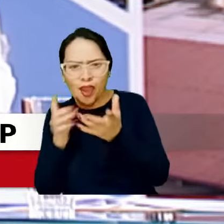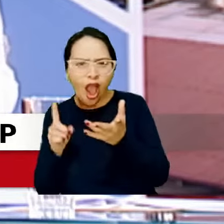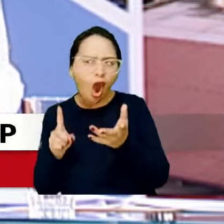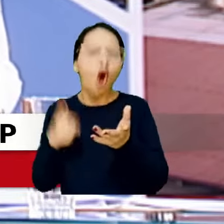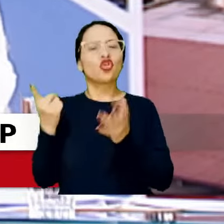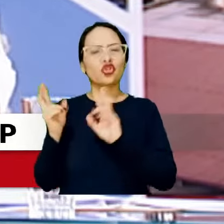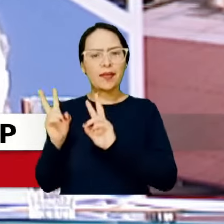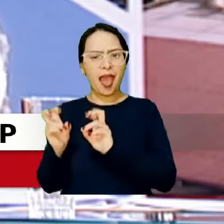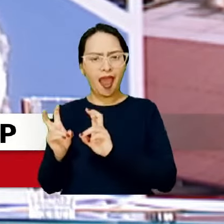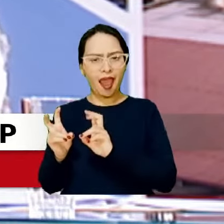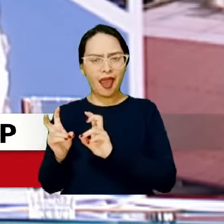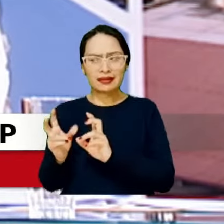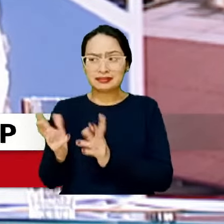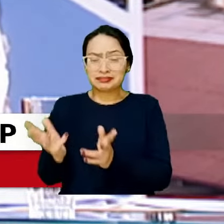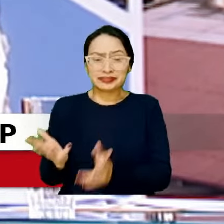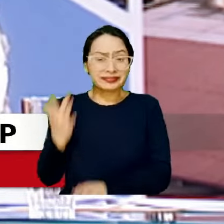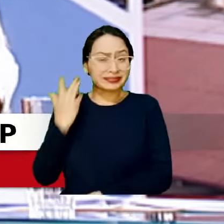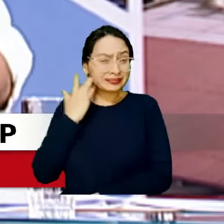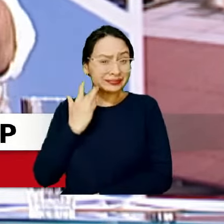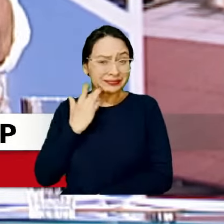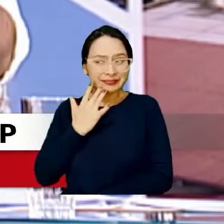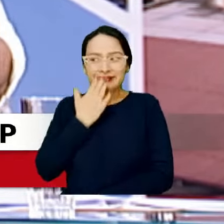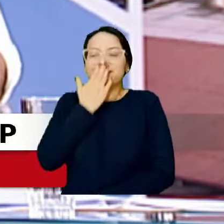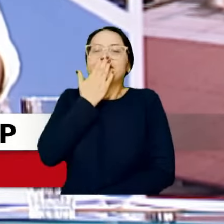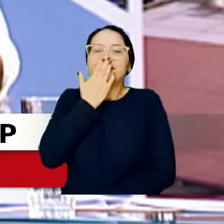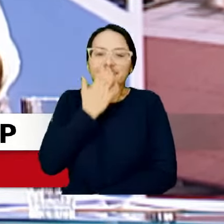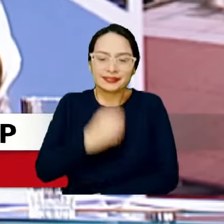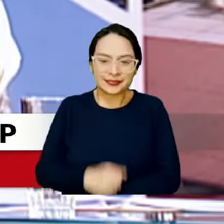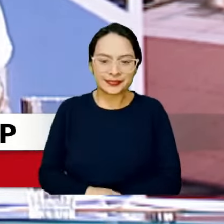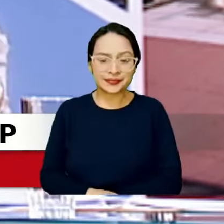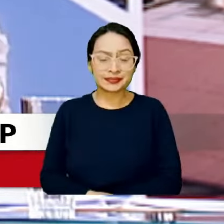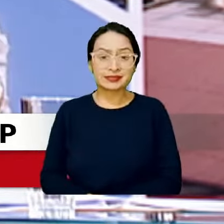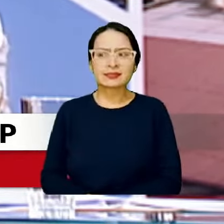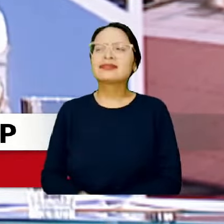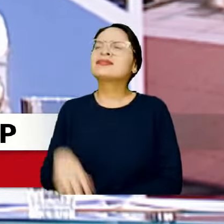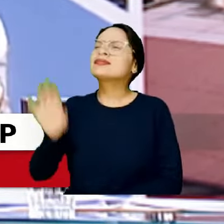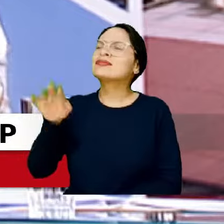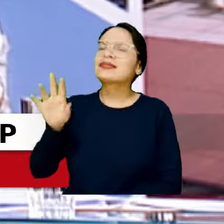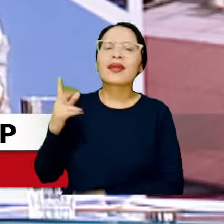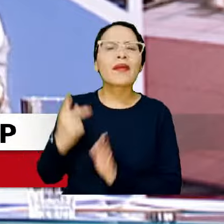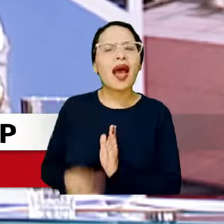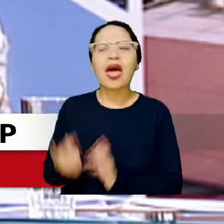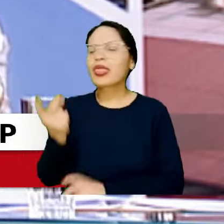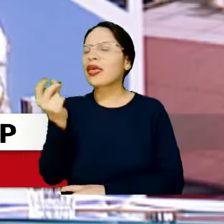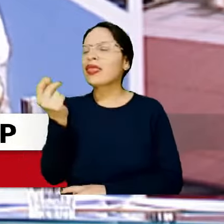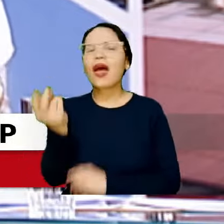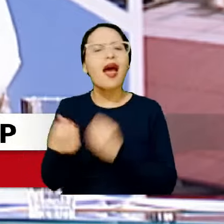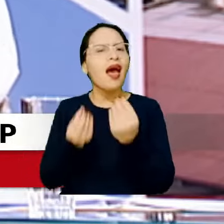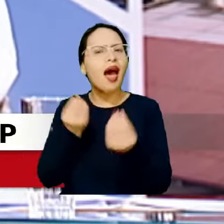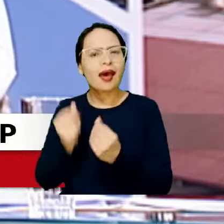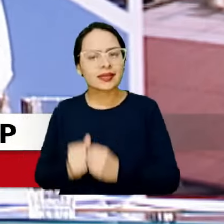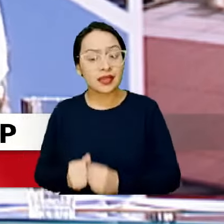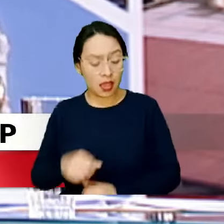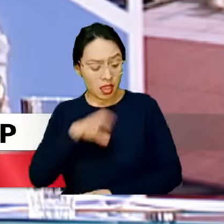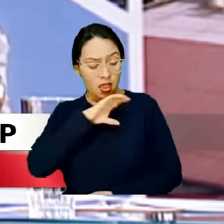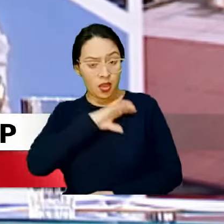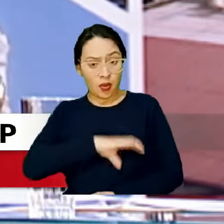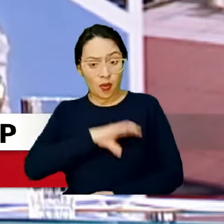cuántos presitos fueron a caer ahí por corruptos, cómo se depuró la planta. Y ahí es la propia gente del municipio me enviaba